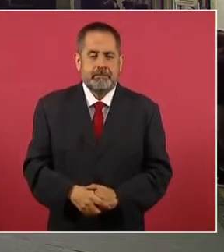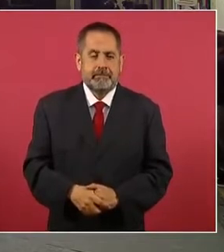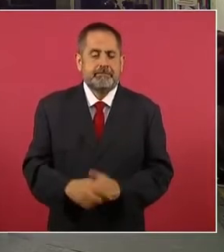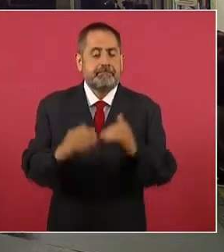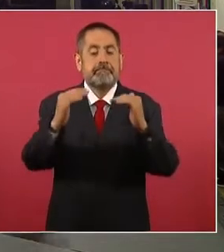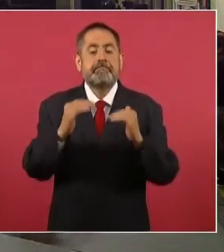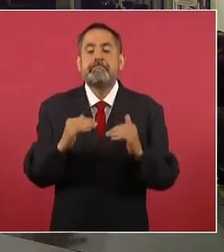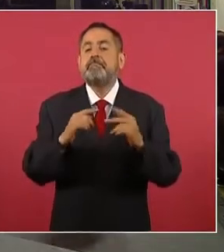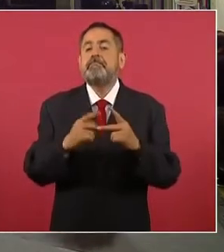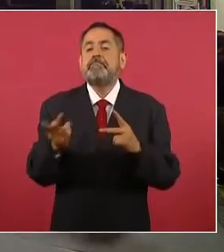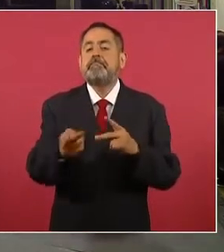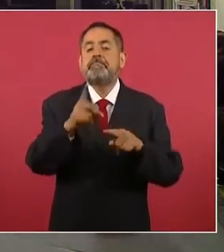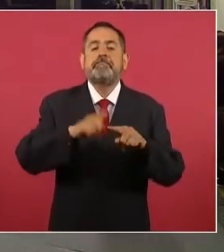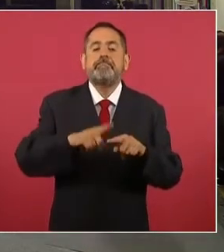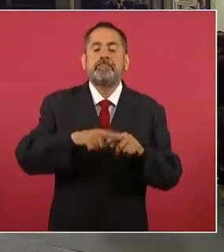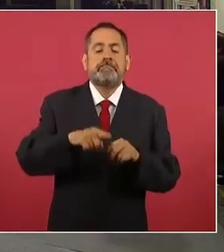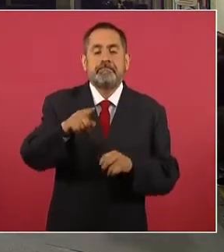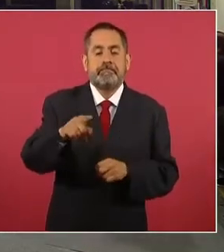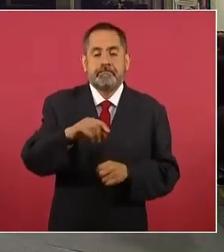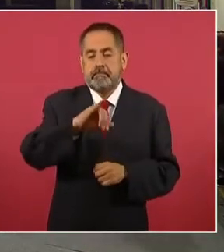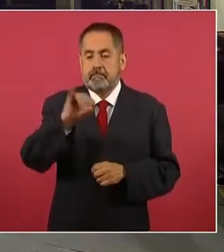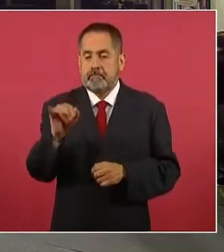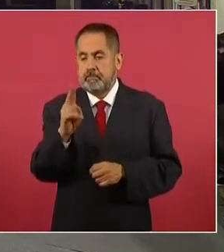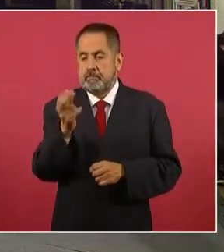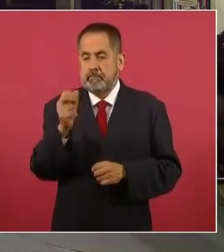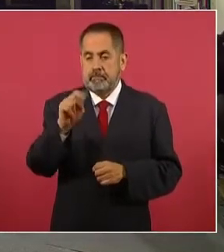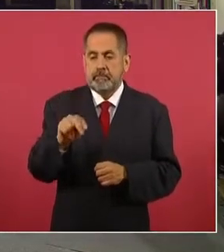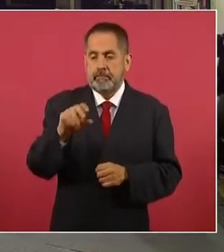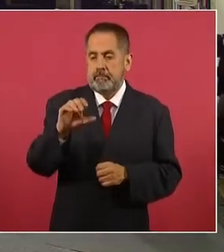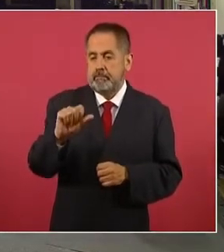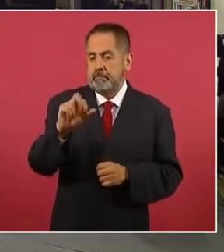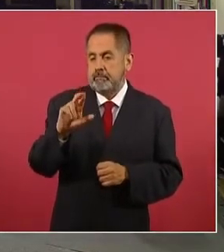Vamos con Juan Carlos.